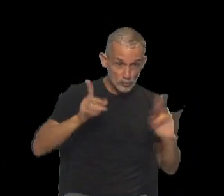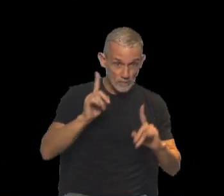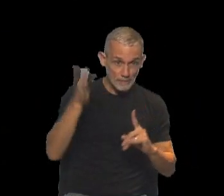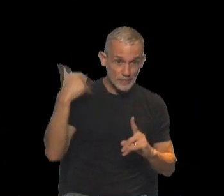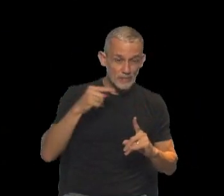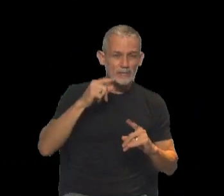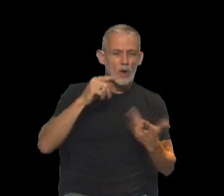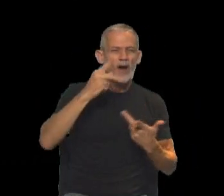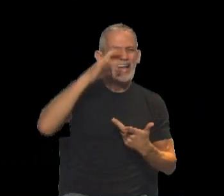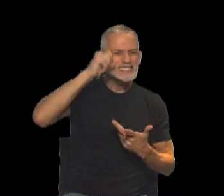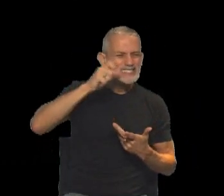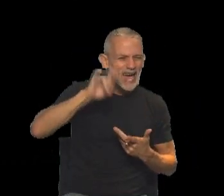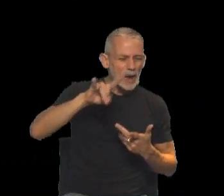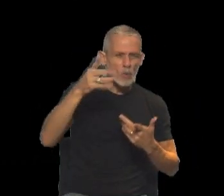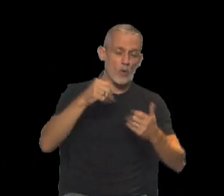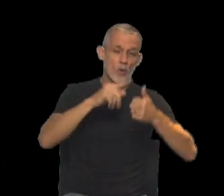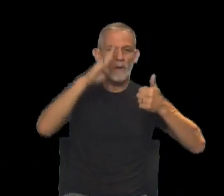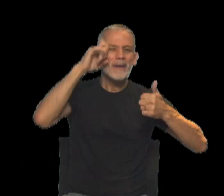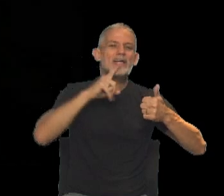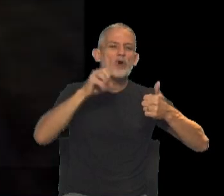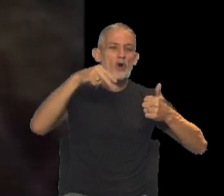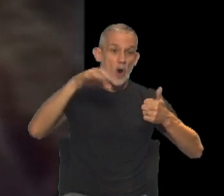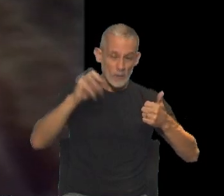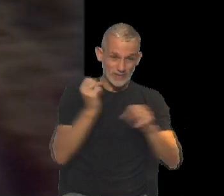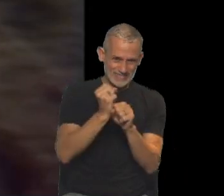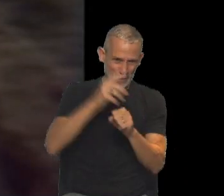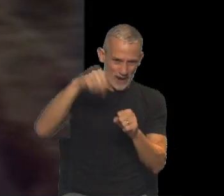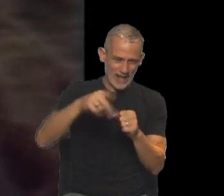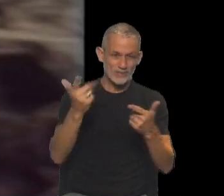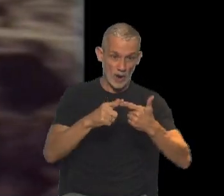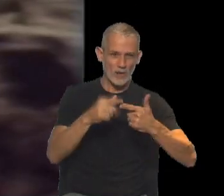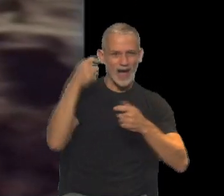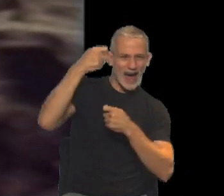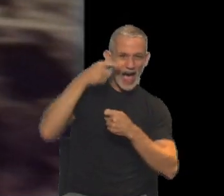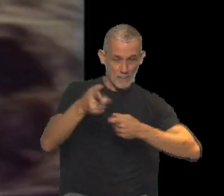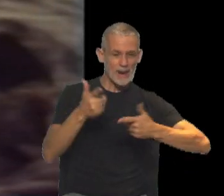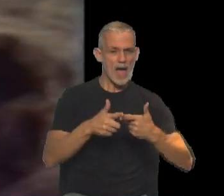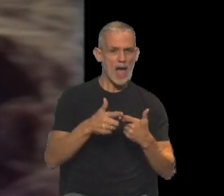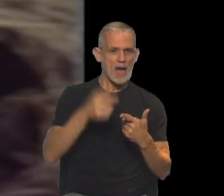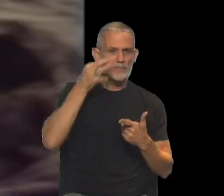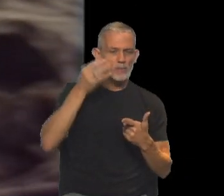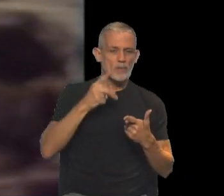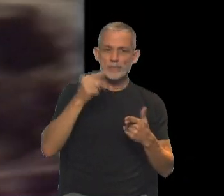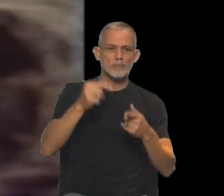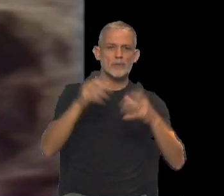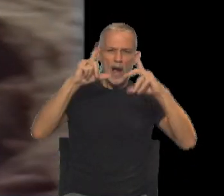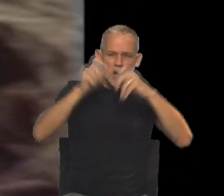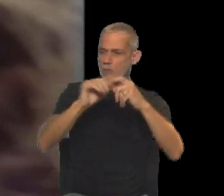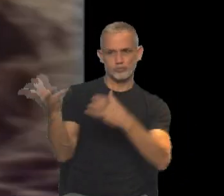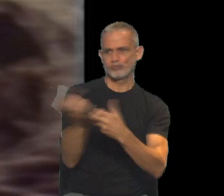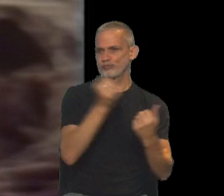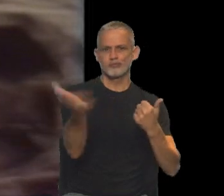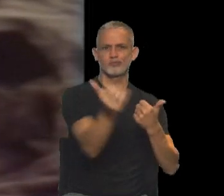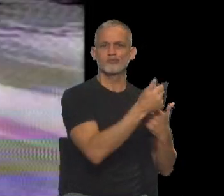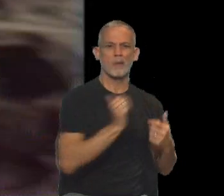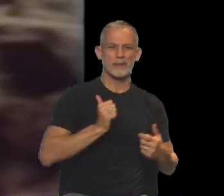ustedes. Exacto. Que también fue... Beto Novo, que está trabajando con nosotros aquí en el sector de cámara también. Vivió un escarnio